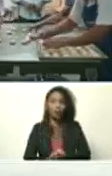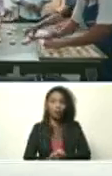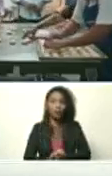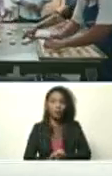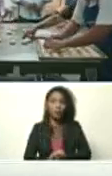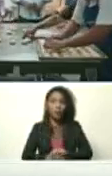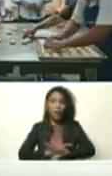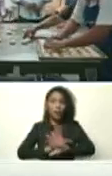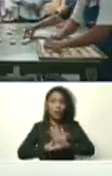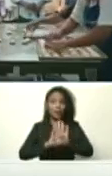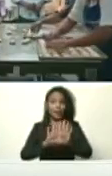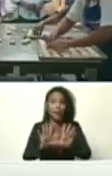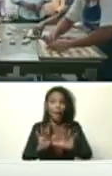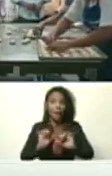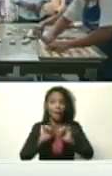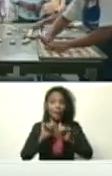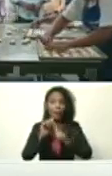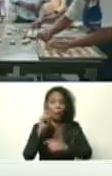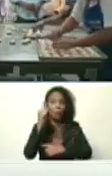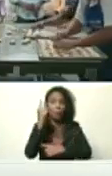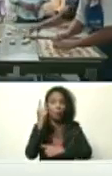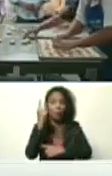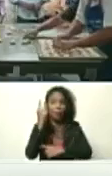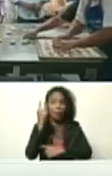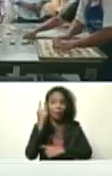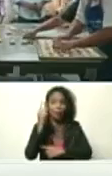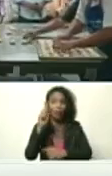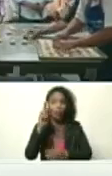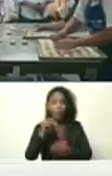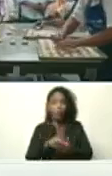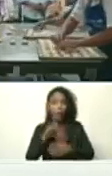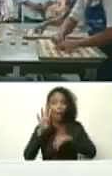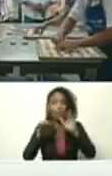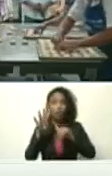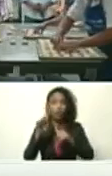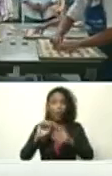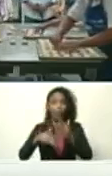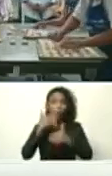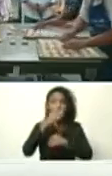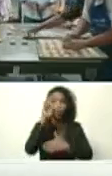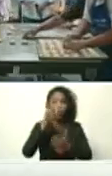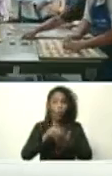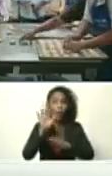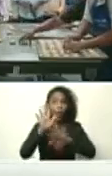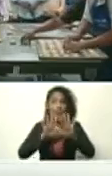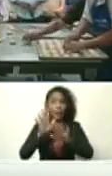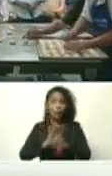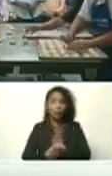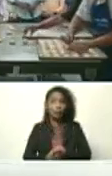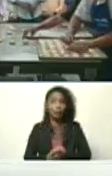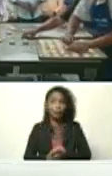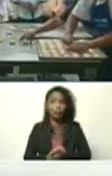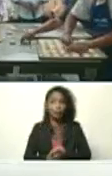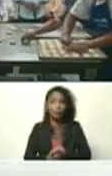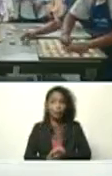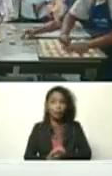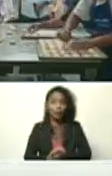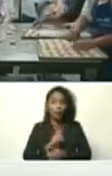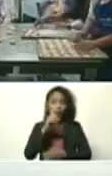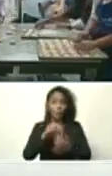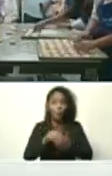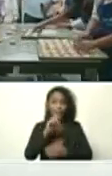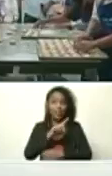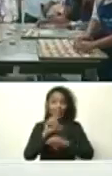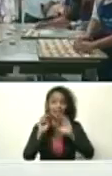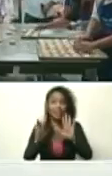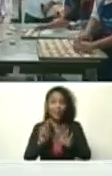Ya inicié con el primer crédito que me lo dieron en el 2014, luego en el 2015, el último fue en el 2017 y justo